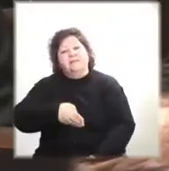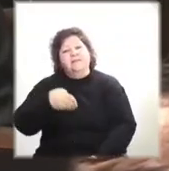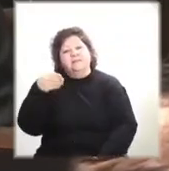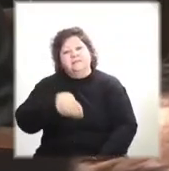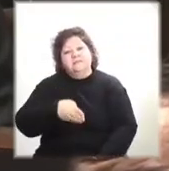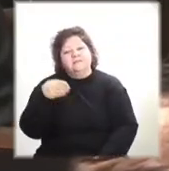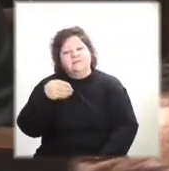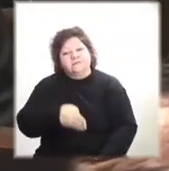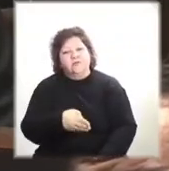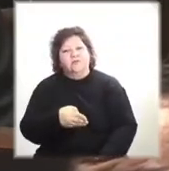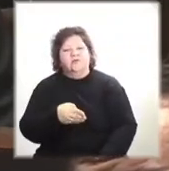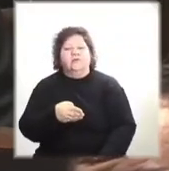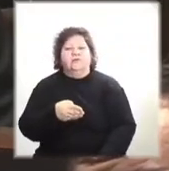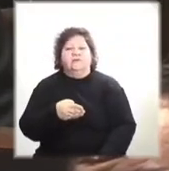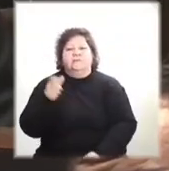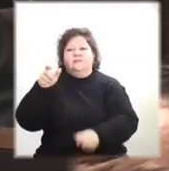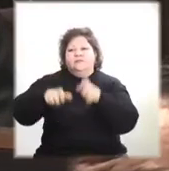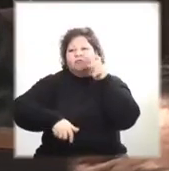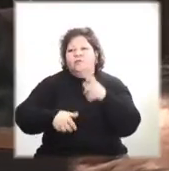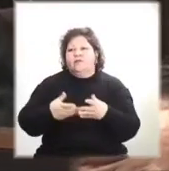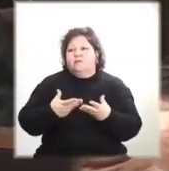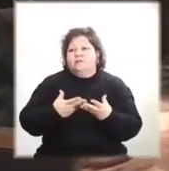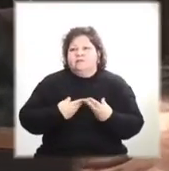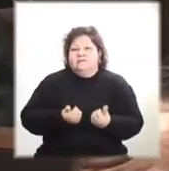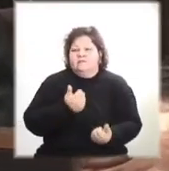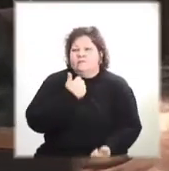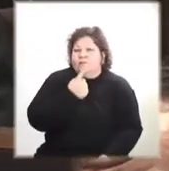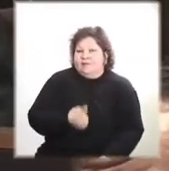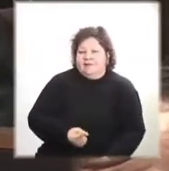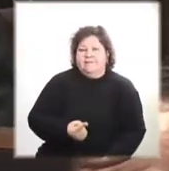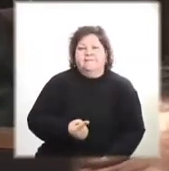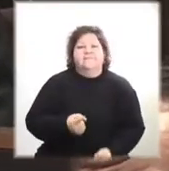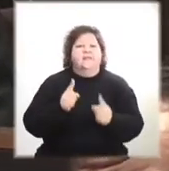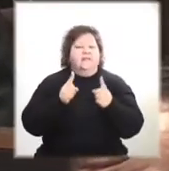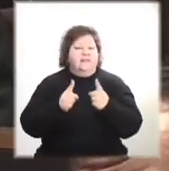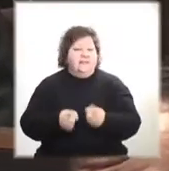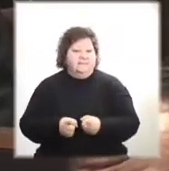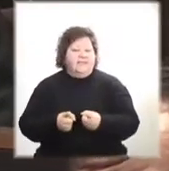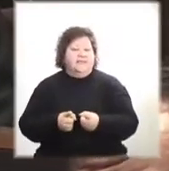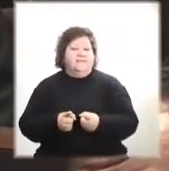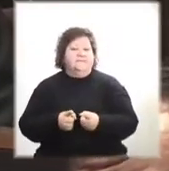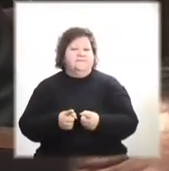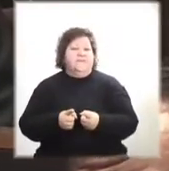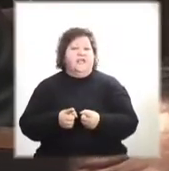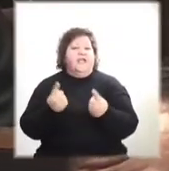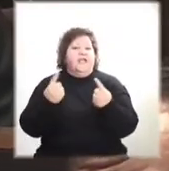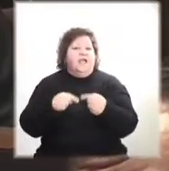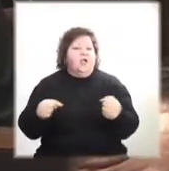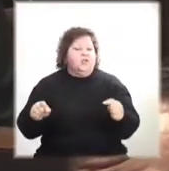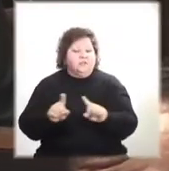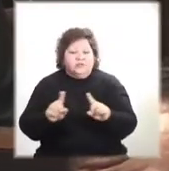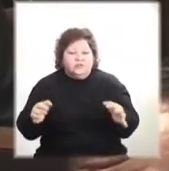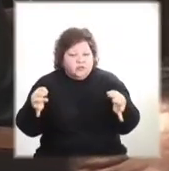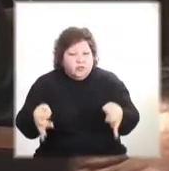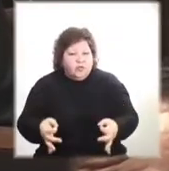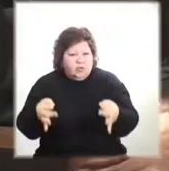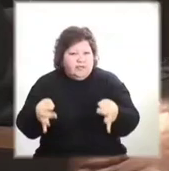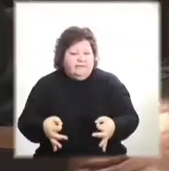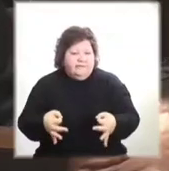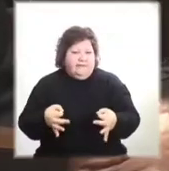participación de colectivos vulnerables y violan la garantía frente a acciones incorrectas por parte del Estado. A su